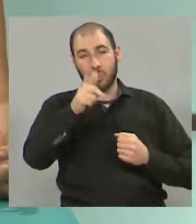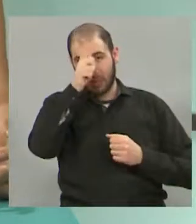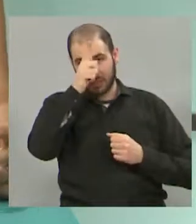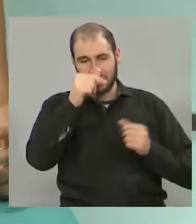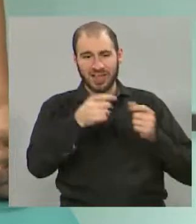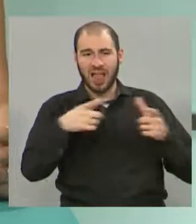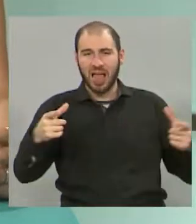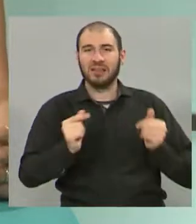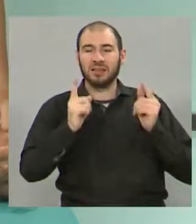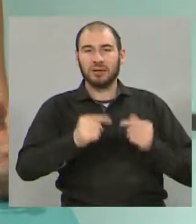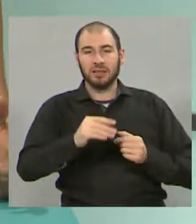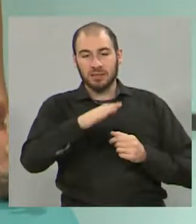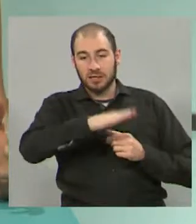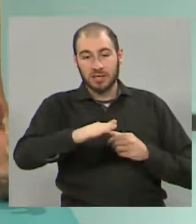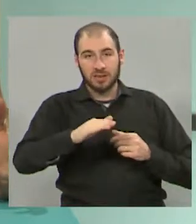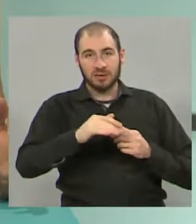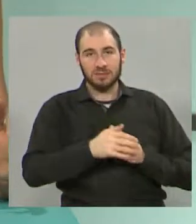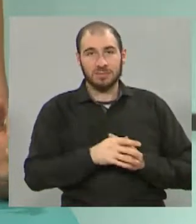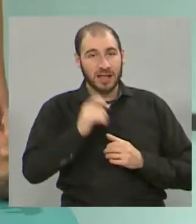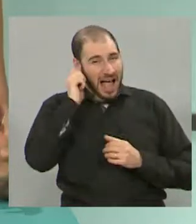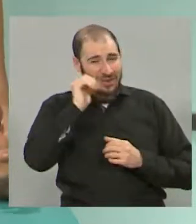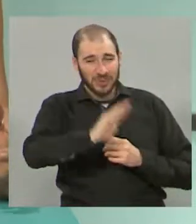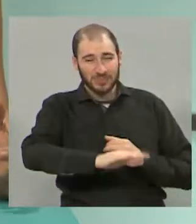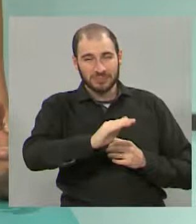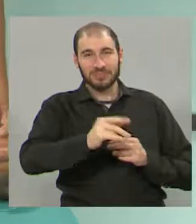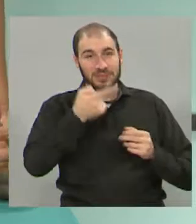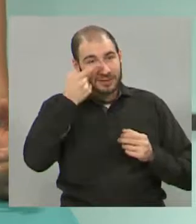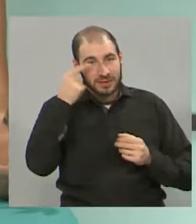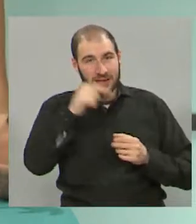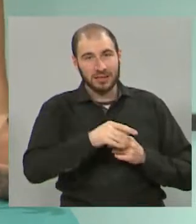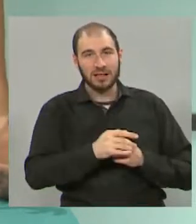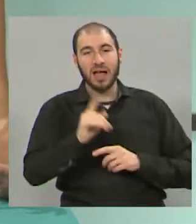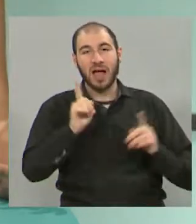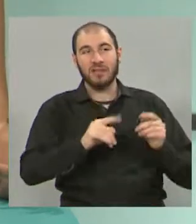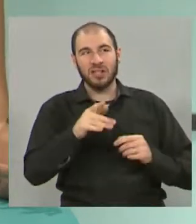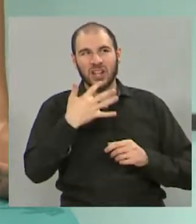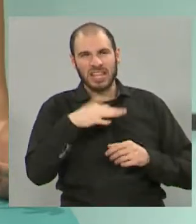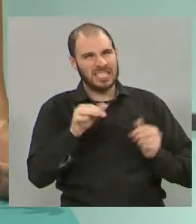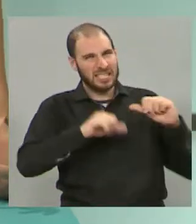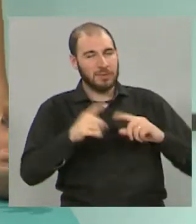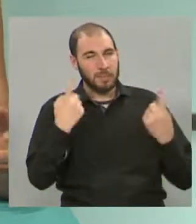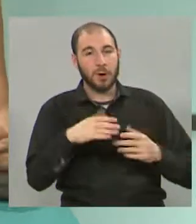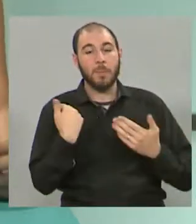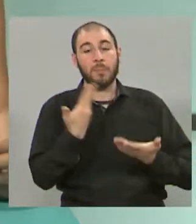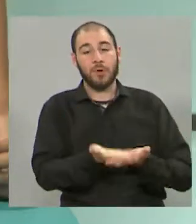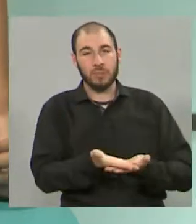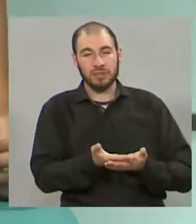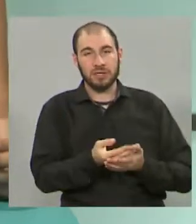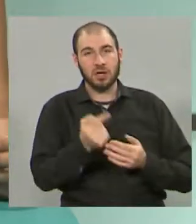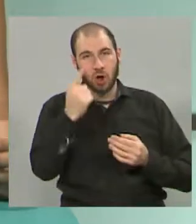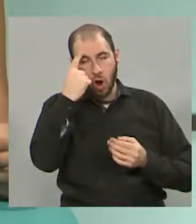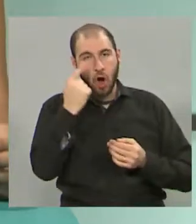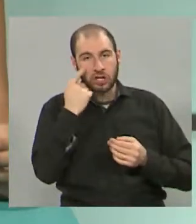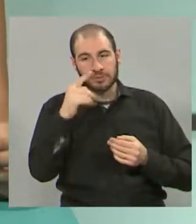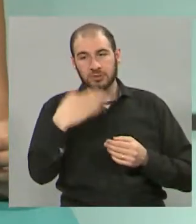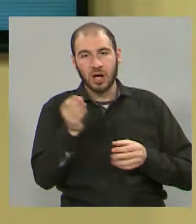amplio y también observar a chicos desde tan corta edad e interesados en esto por ahí no sé si lo entendían como científico pero esta propuesta de sumar conocimiento